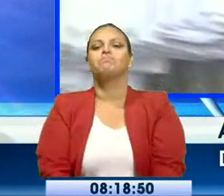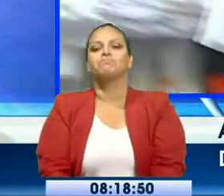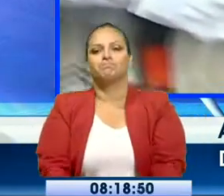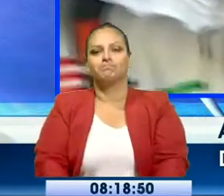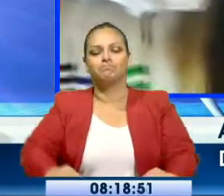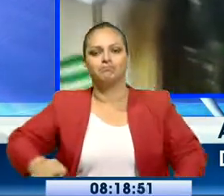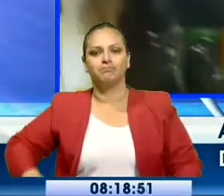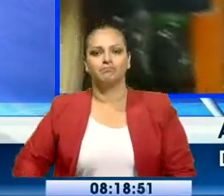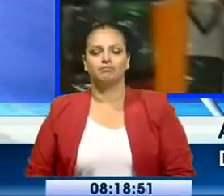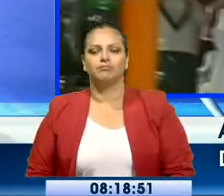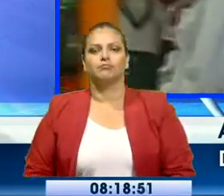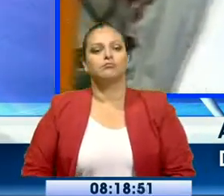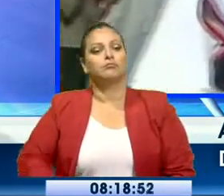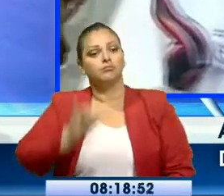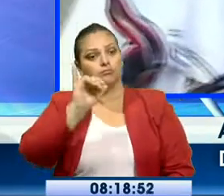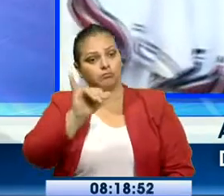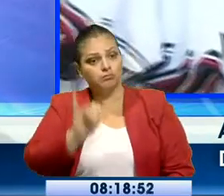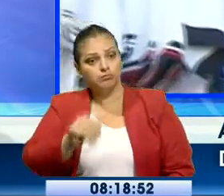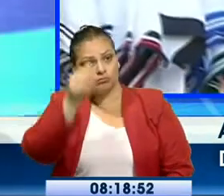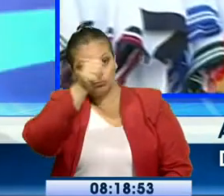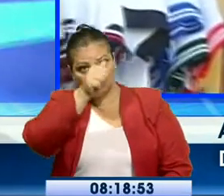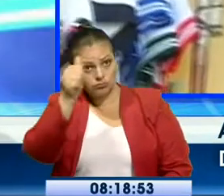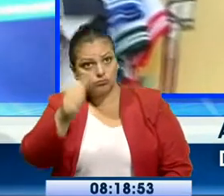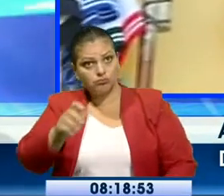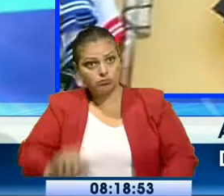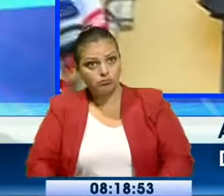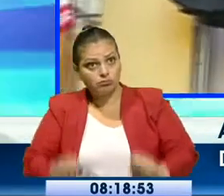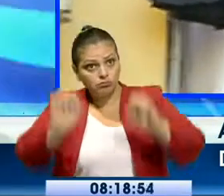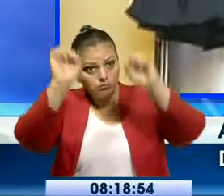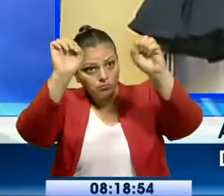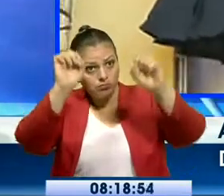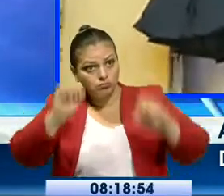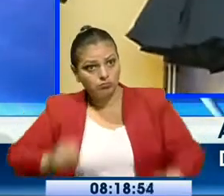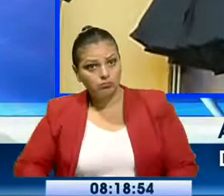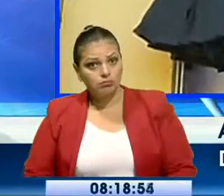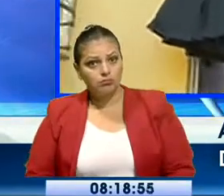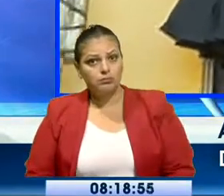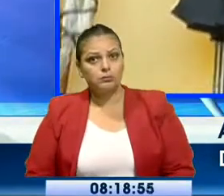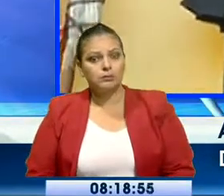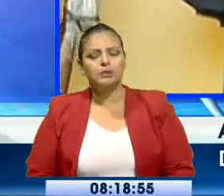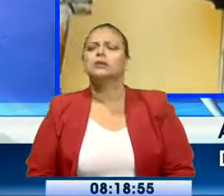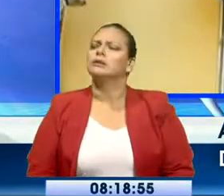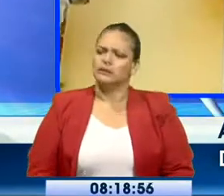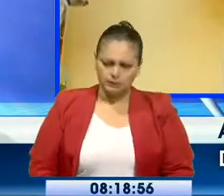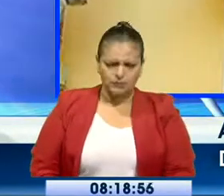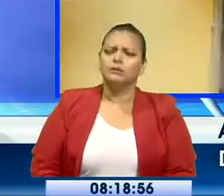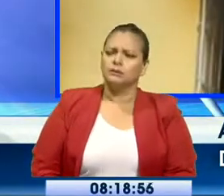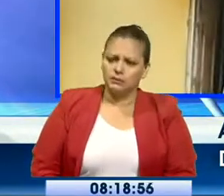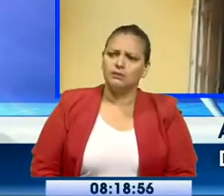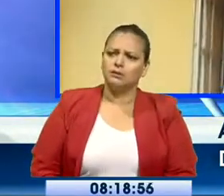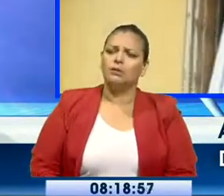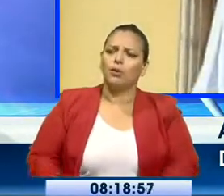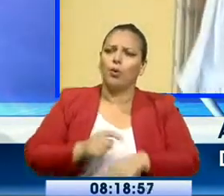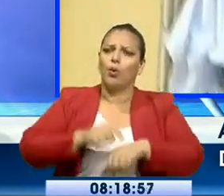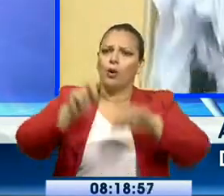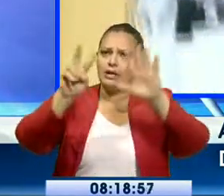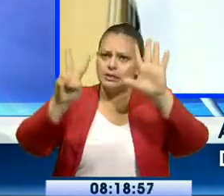sábado y domingo pili como es la atención el mismo horario por esta temporada